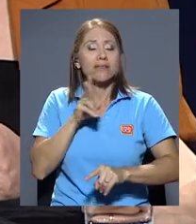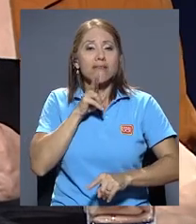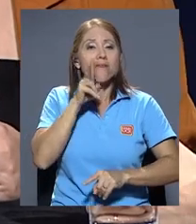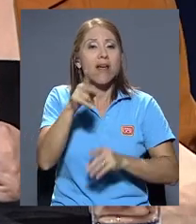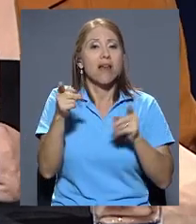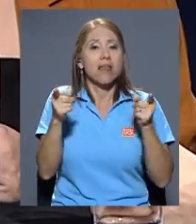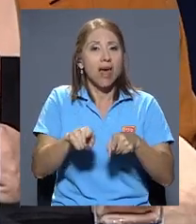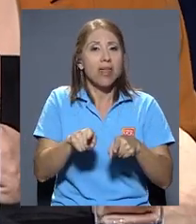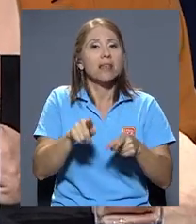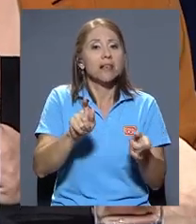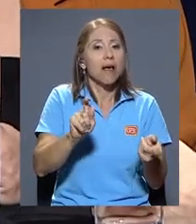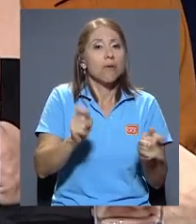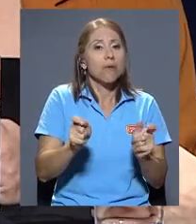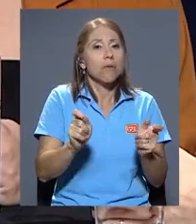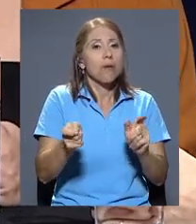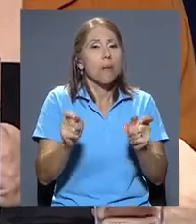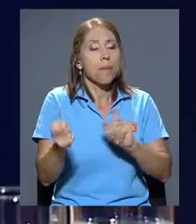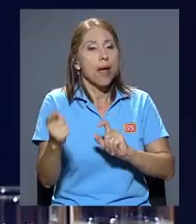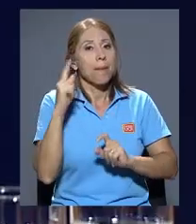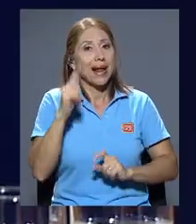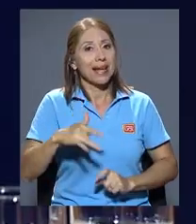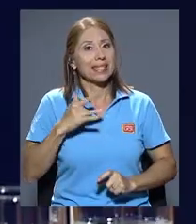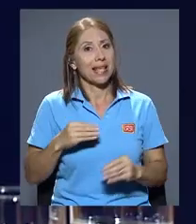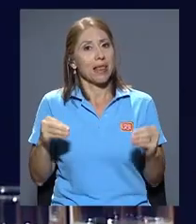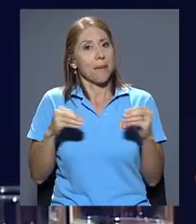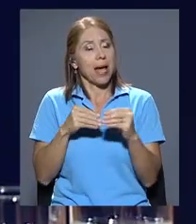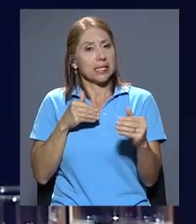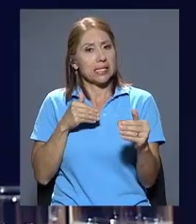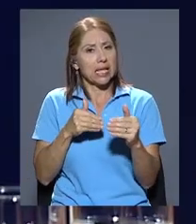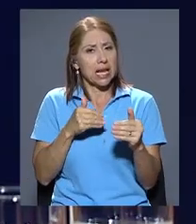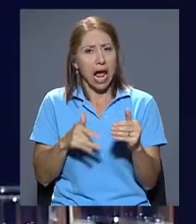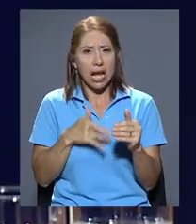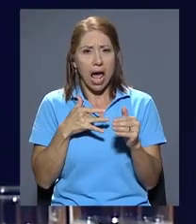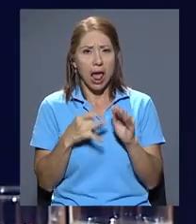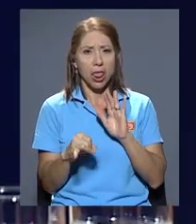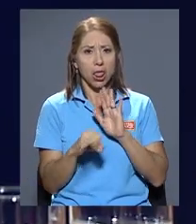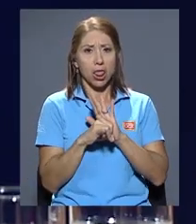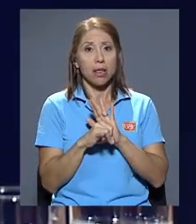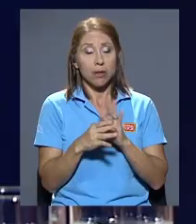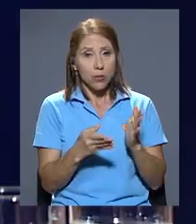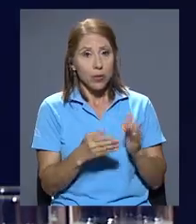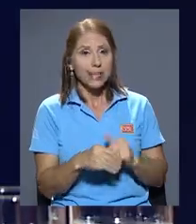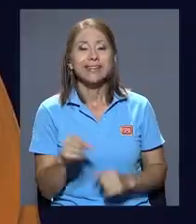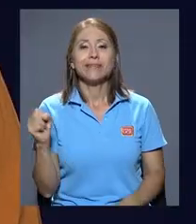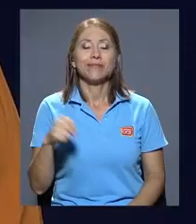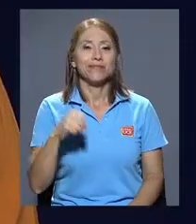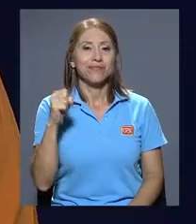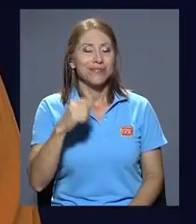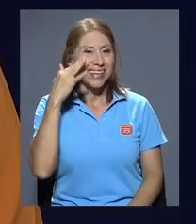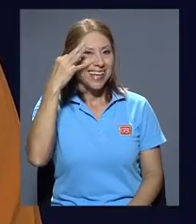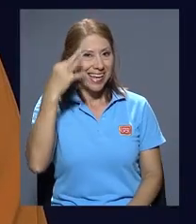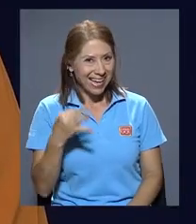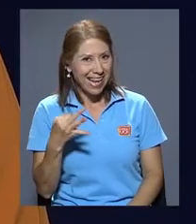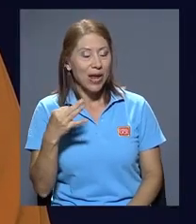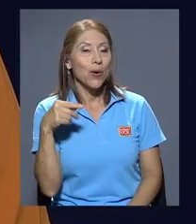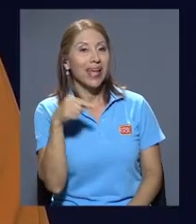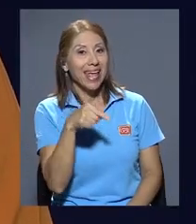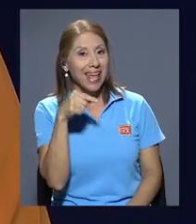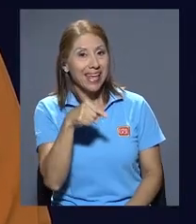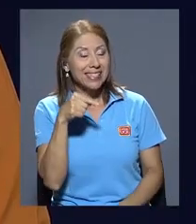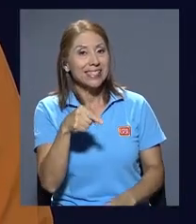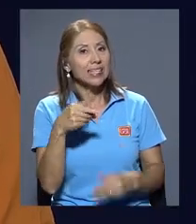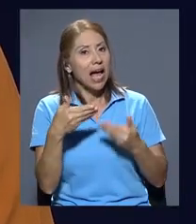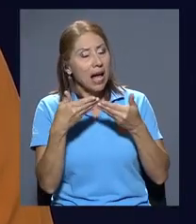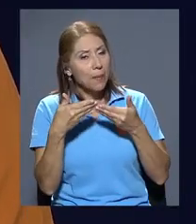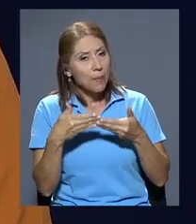cercano. Eso creo que es de resaltar. Sí, de hecho, o sea, creo que esta propia apertura es bastante congruente con